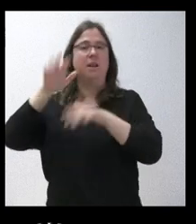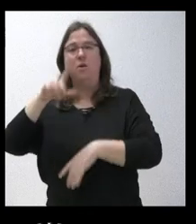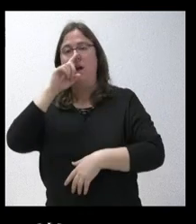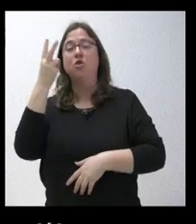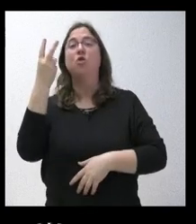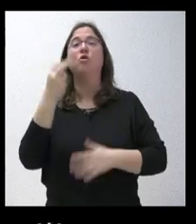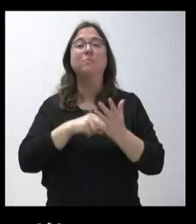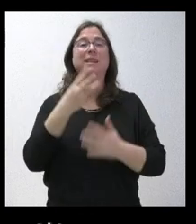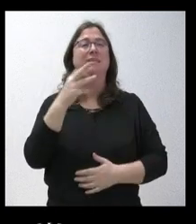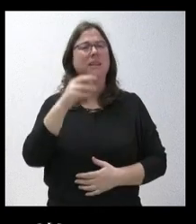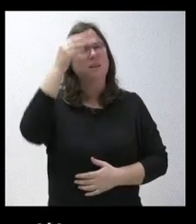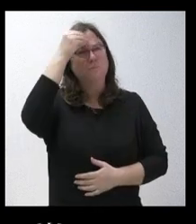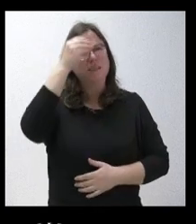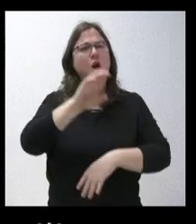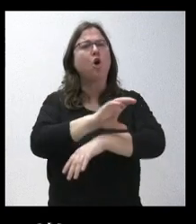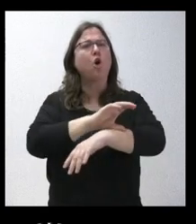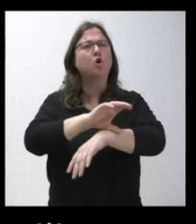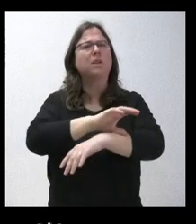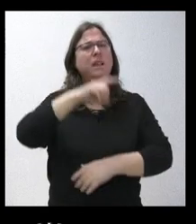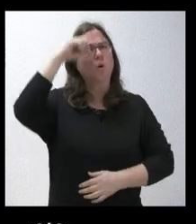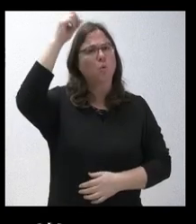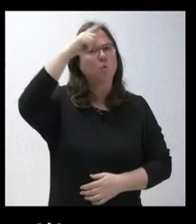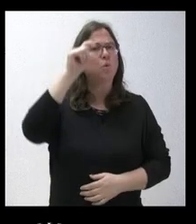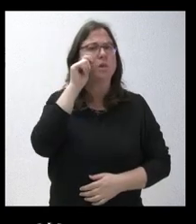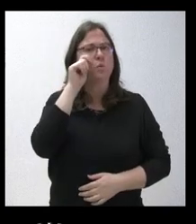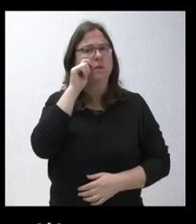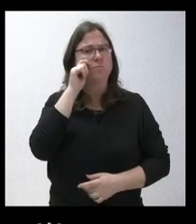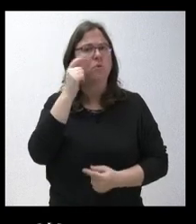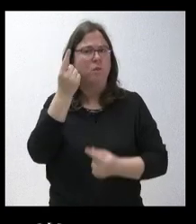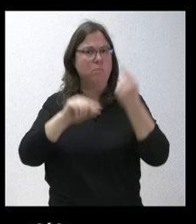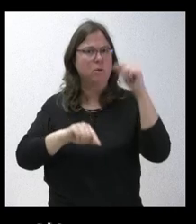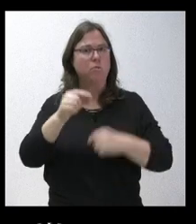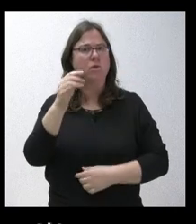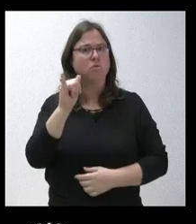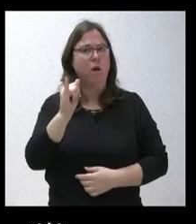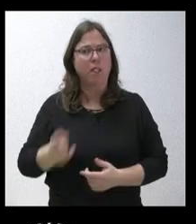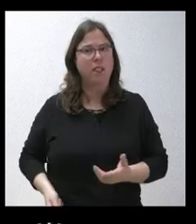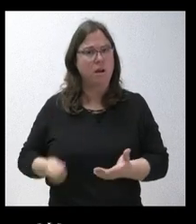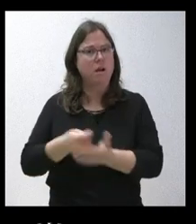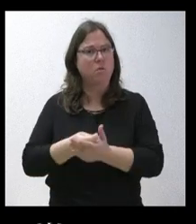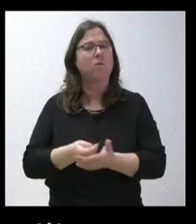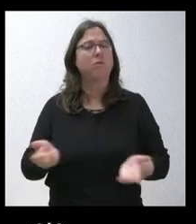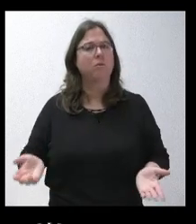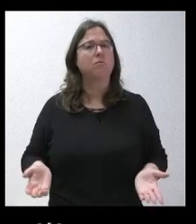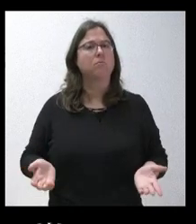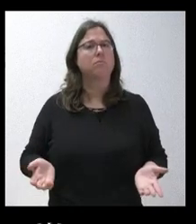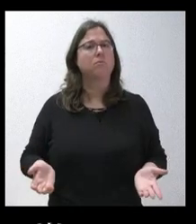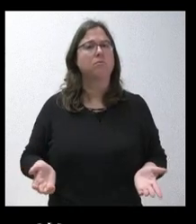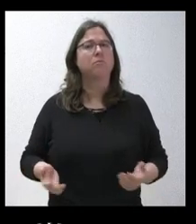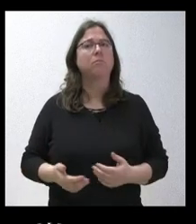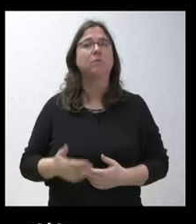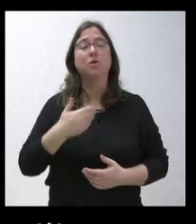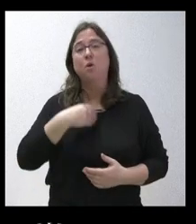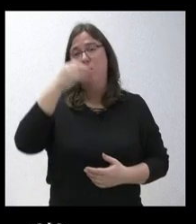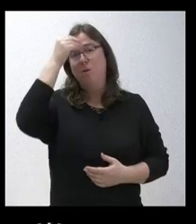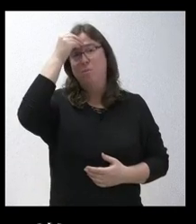hacer la consejería de cultura y turismo que que tiene presupuesto y que nos cuesta un dinero y que entiendo